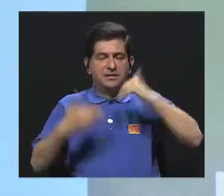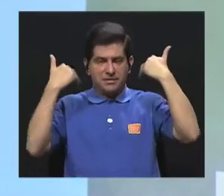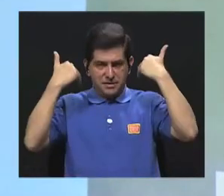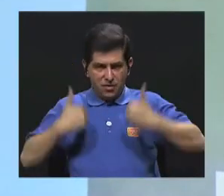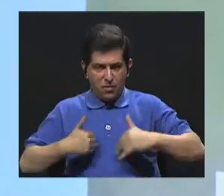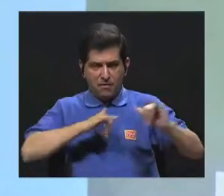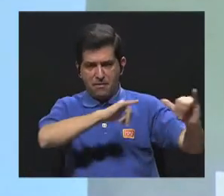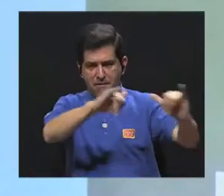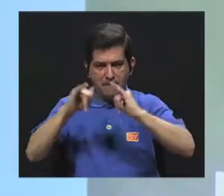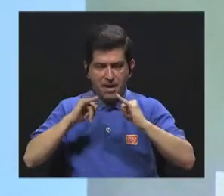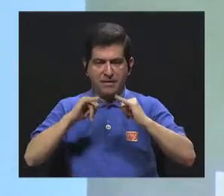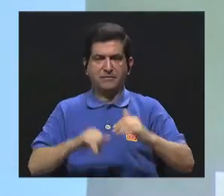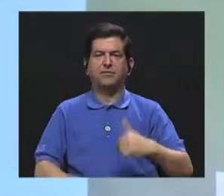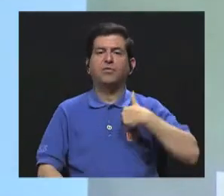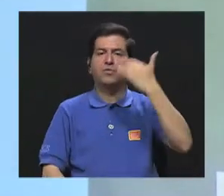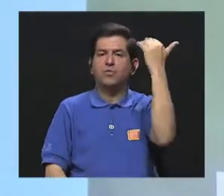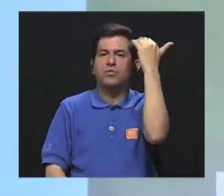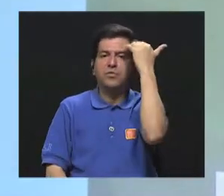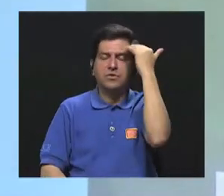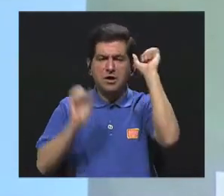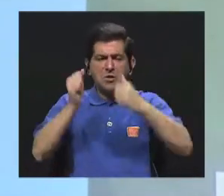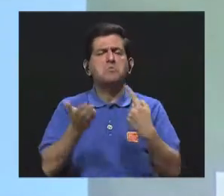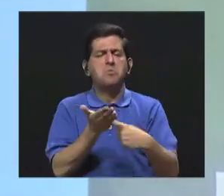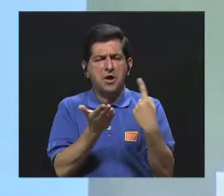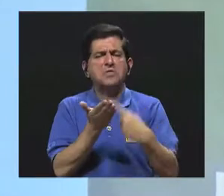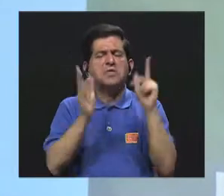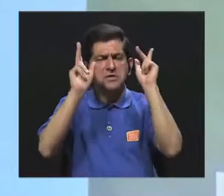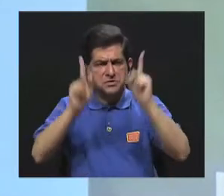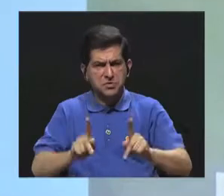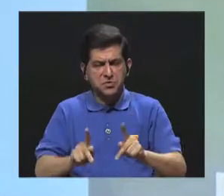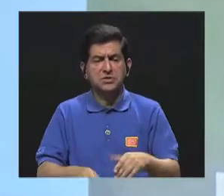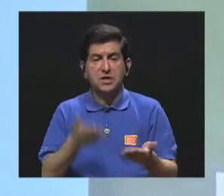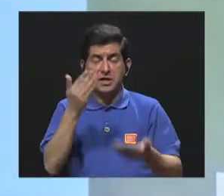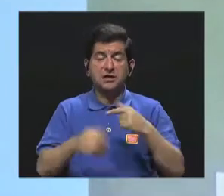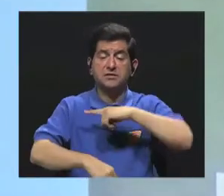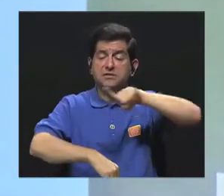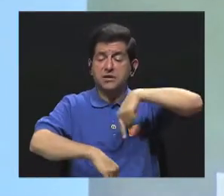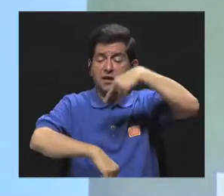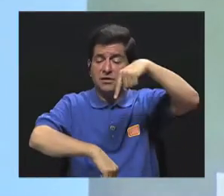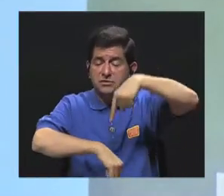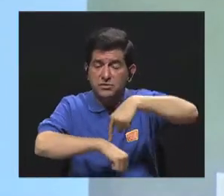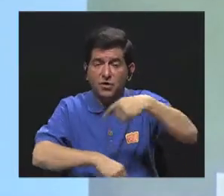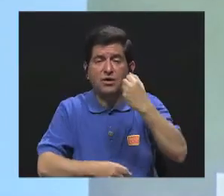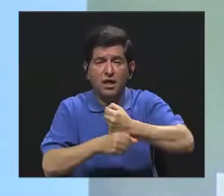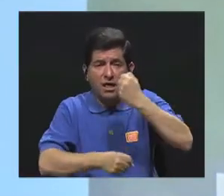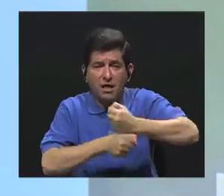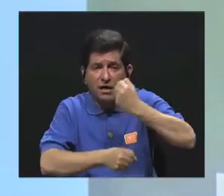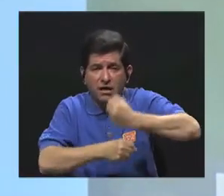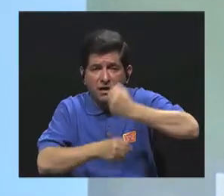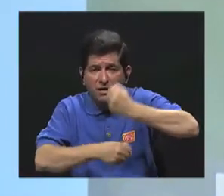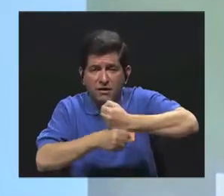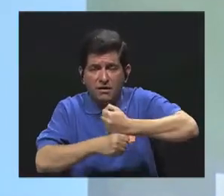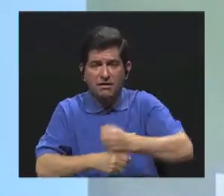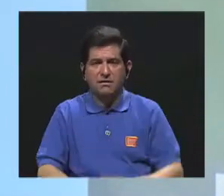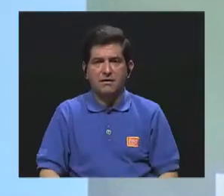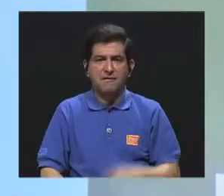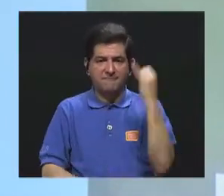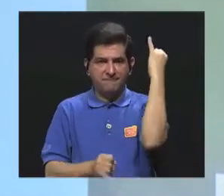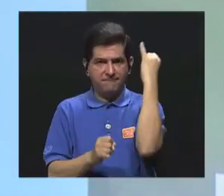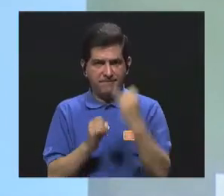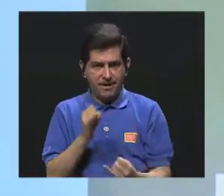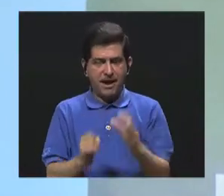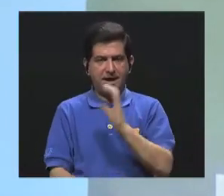y que uno pueda saber que puede tener discusiones con esa persona, que puede tener horas de trabajo con esa persona y que al final